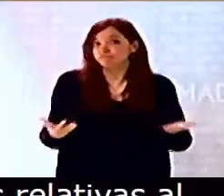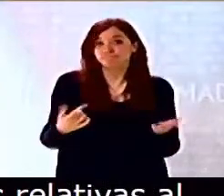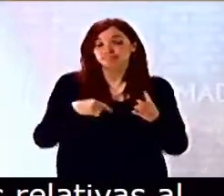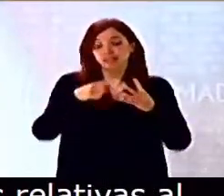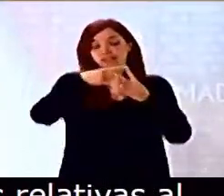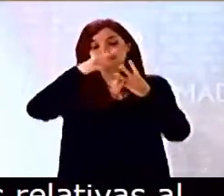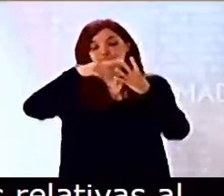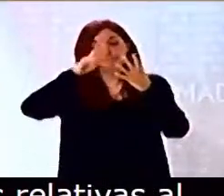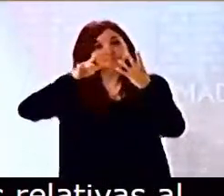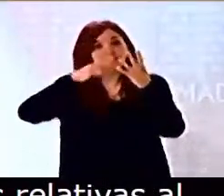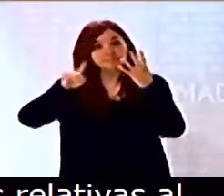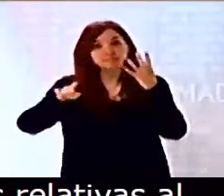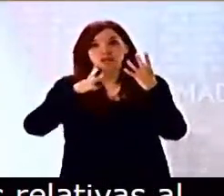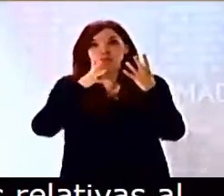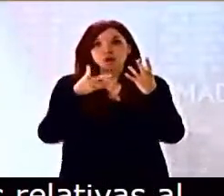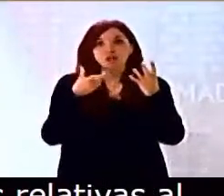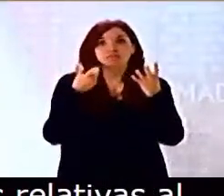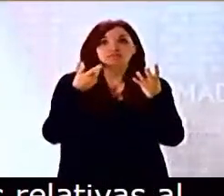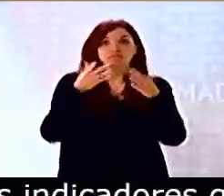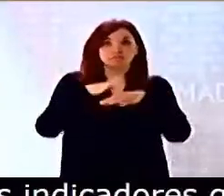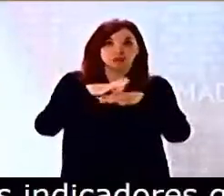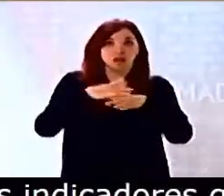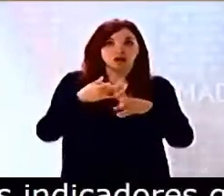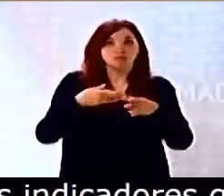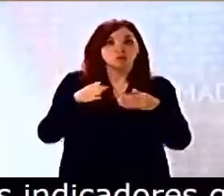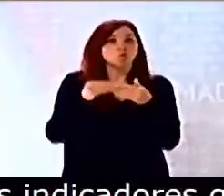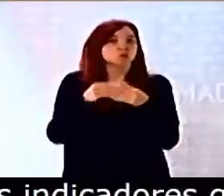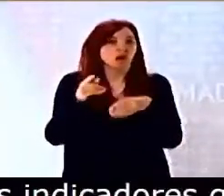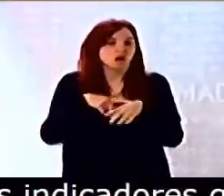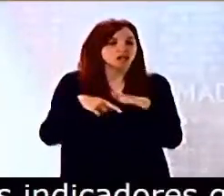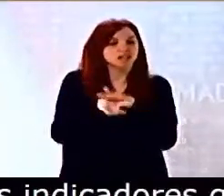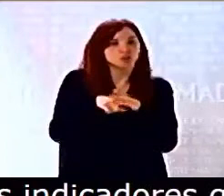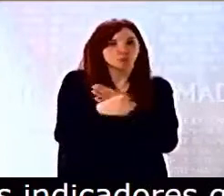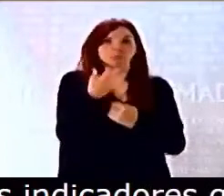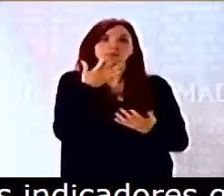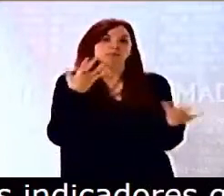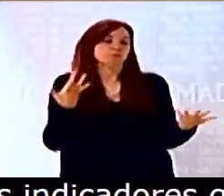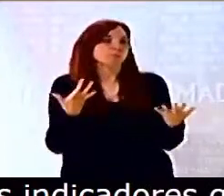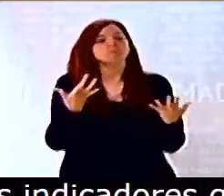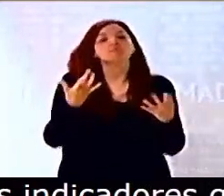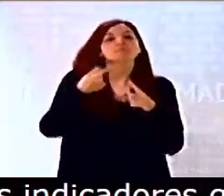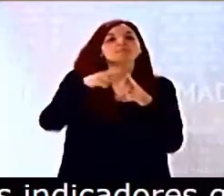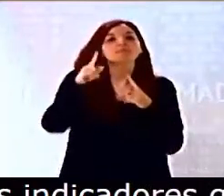indicadores que estamos manejando en este momento, me estoy refiriendo